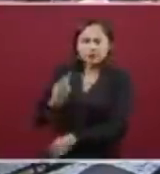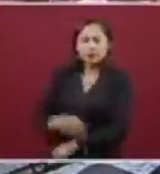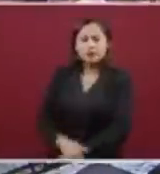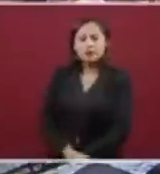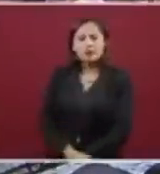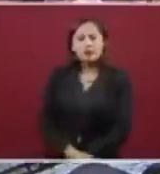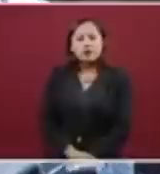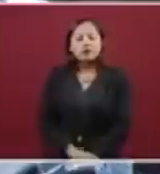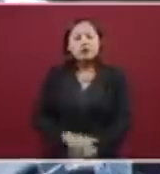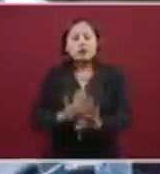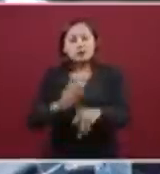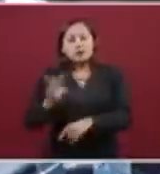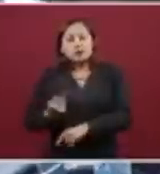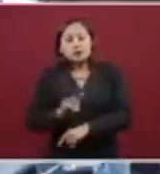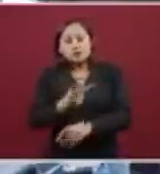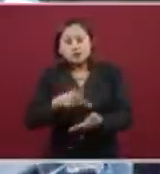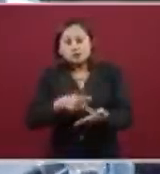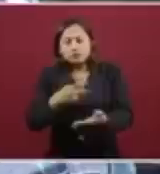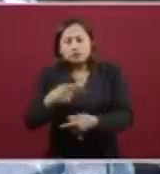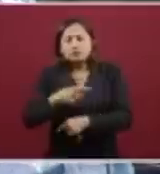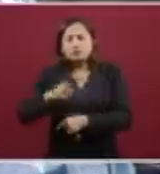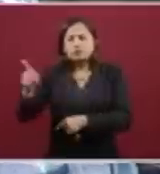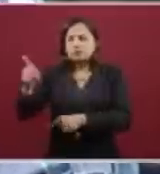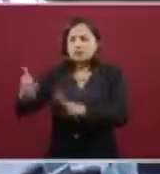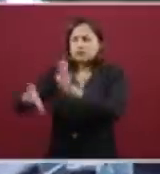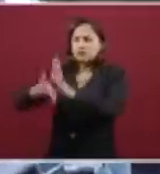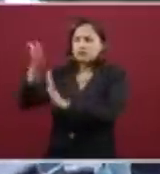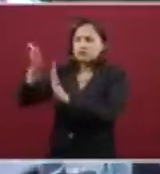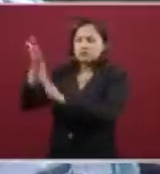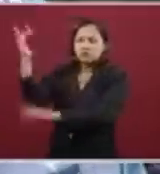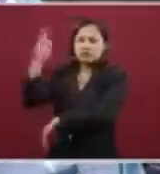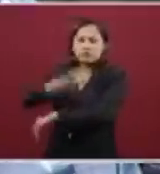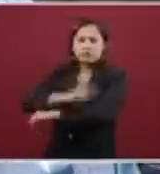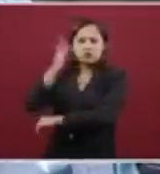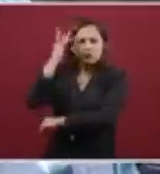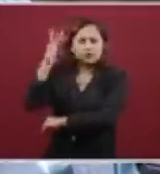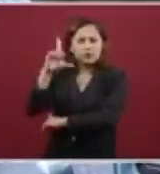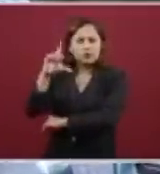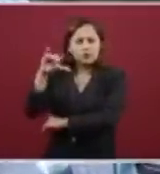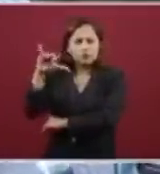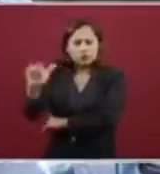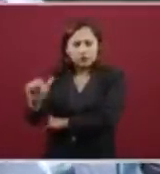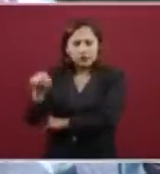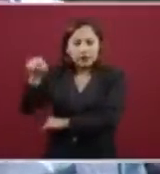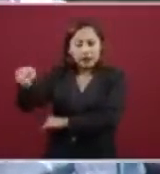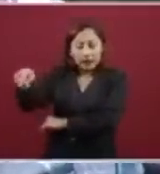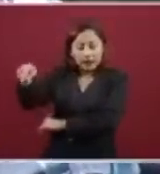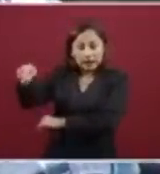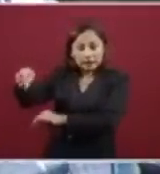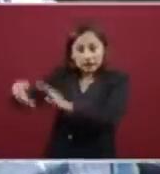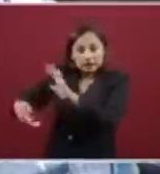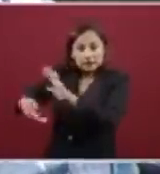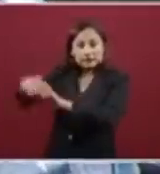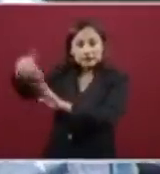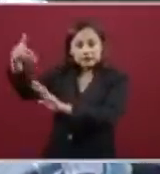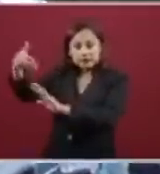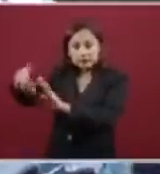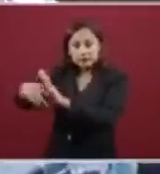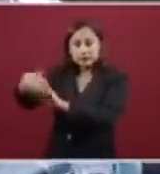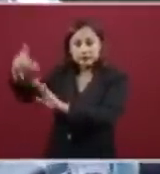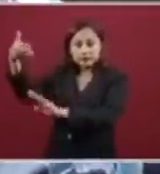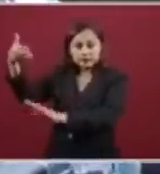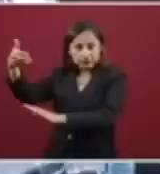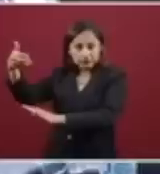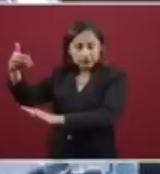para la construcción del aeropuerto en santa lucia se requerirá expropiar bienes en alguna de sus partes que